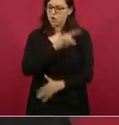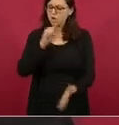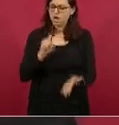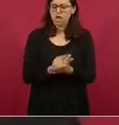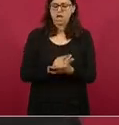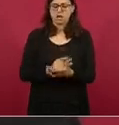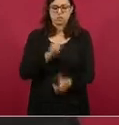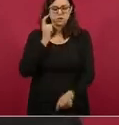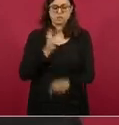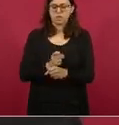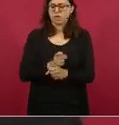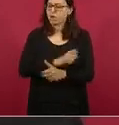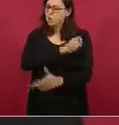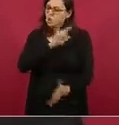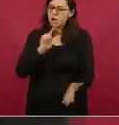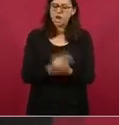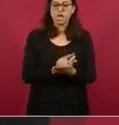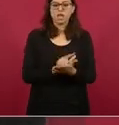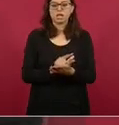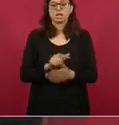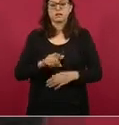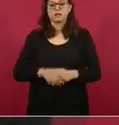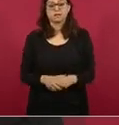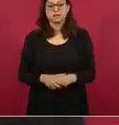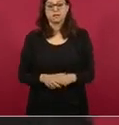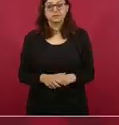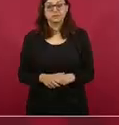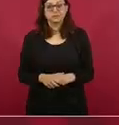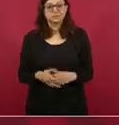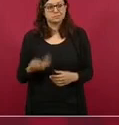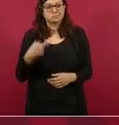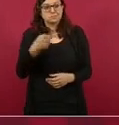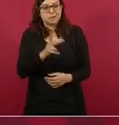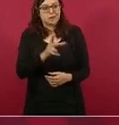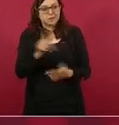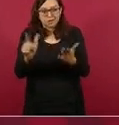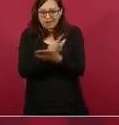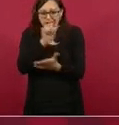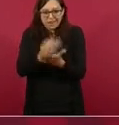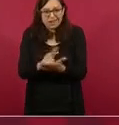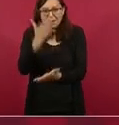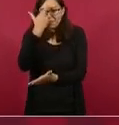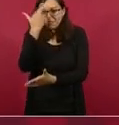ley. Estaban cometiendo una injusticia,